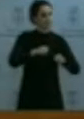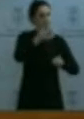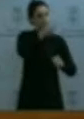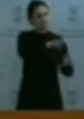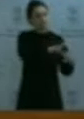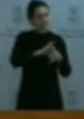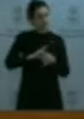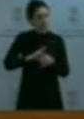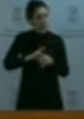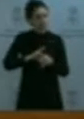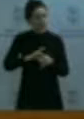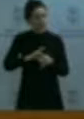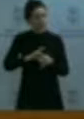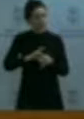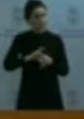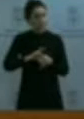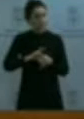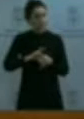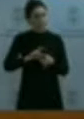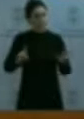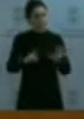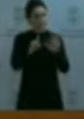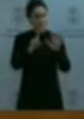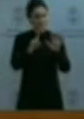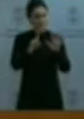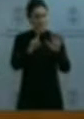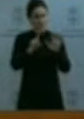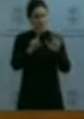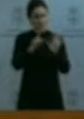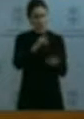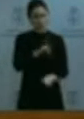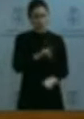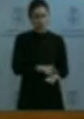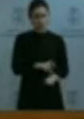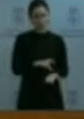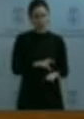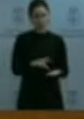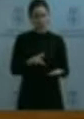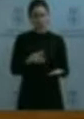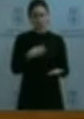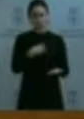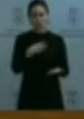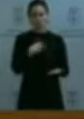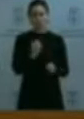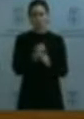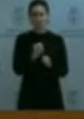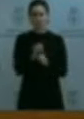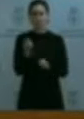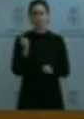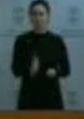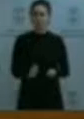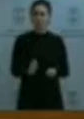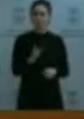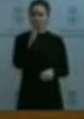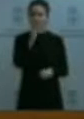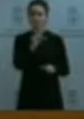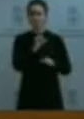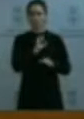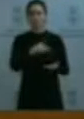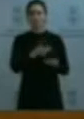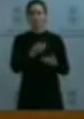seis denuncias por incompetencia profesional, por así decir, que fueron remitidas al Colegio de Odontólogos, y otras